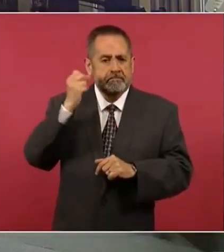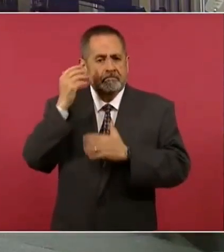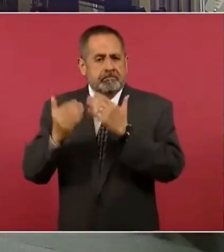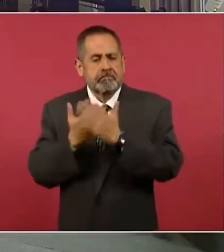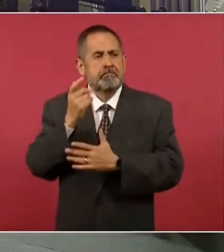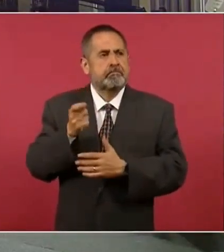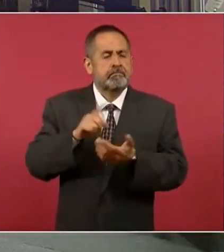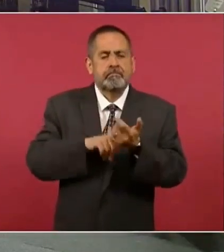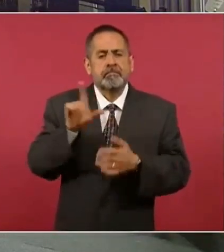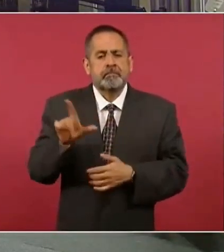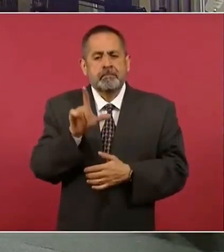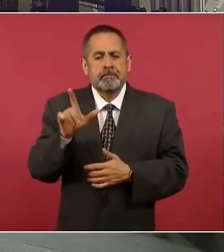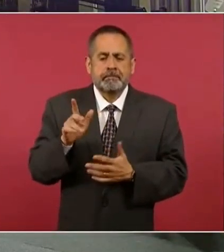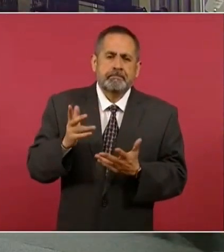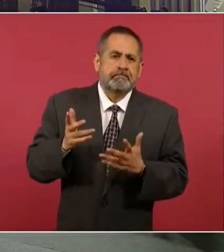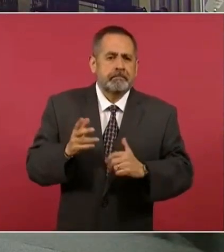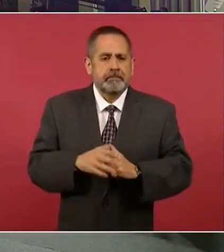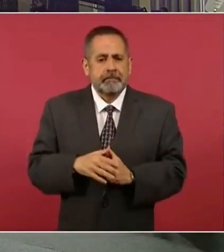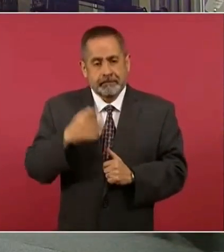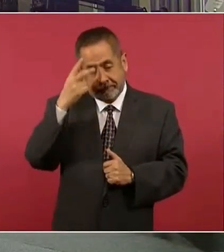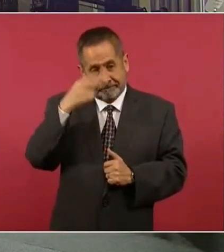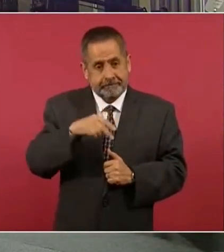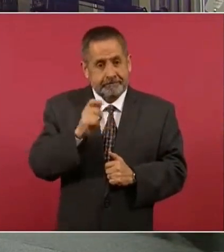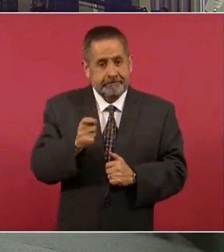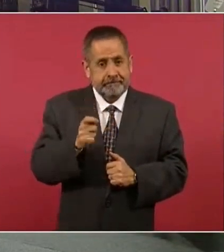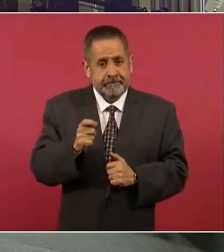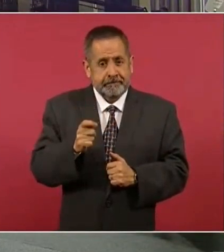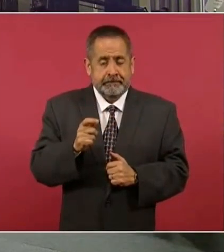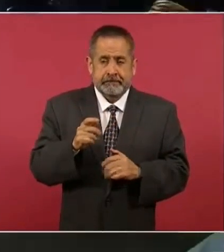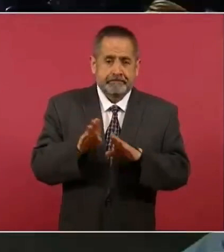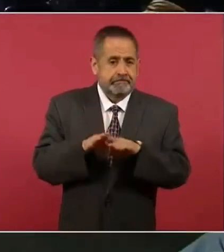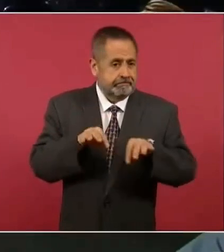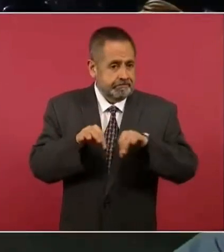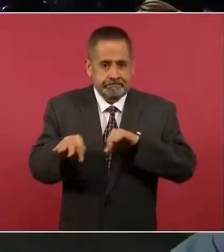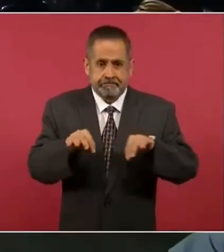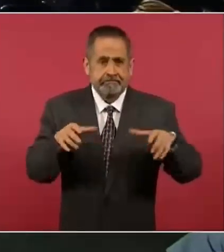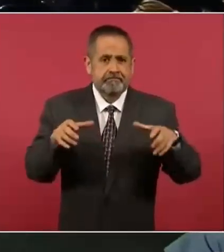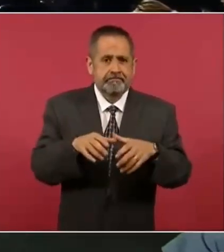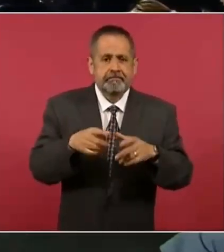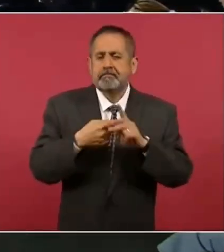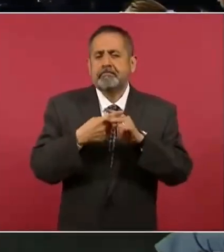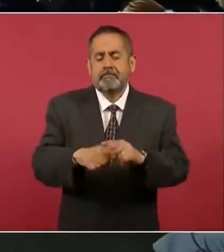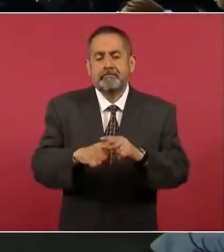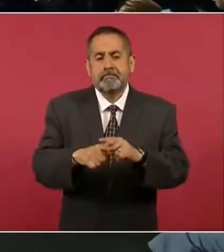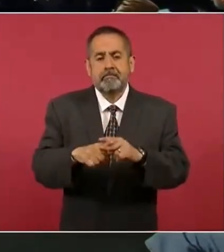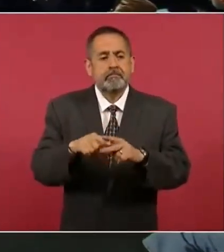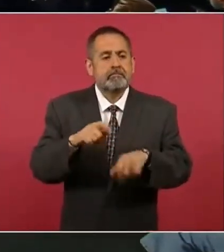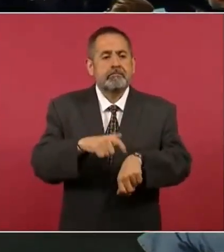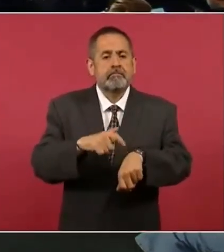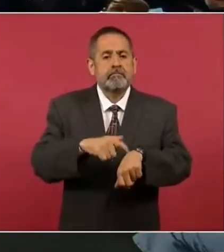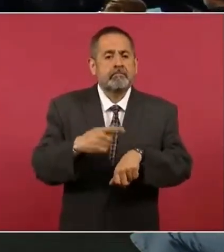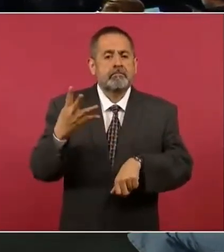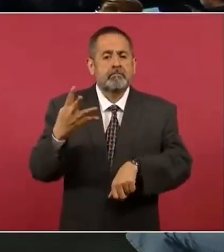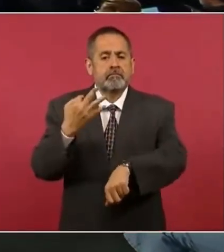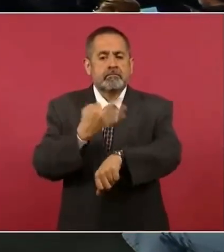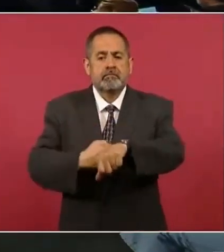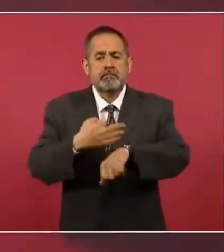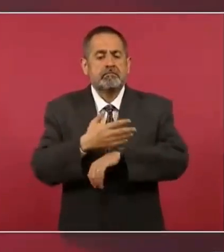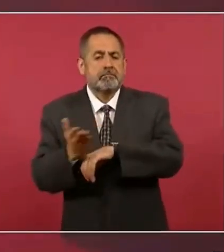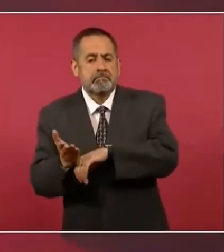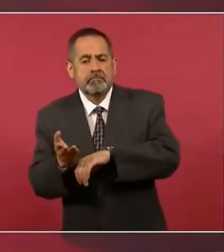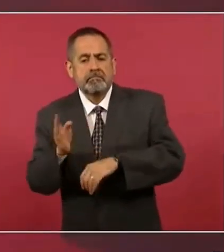lunes, porque la verdad es que las actividades comienzan hasta las 4 de la tarde.